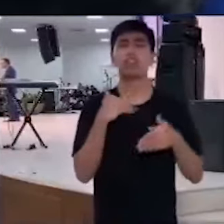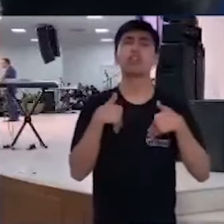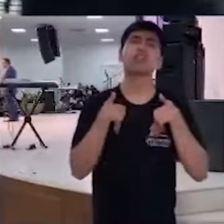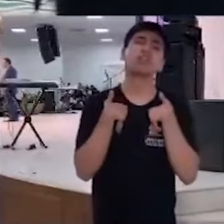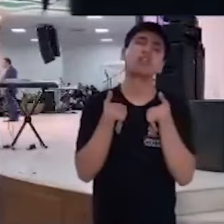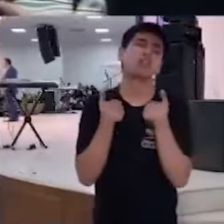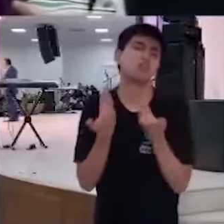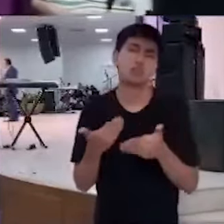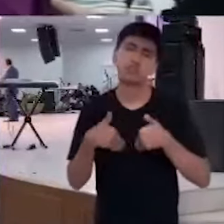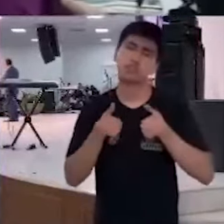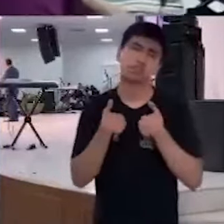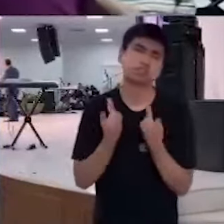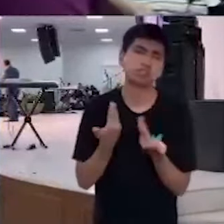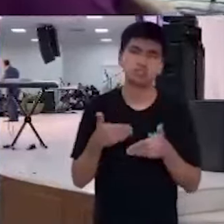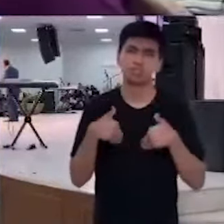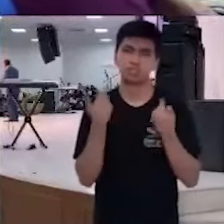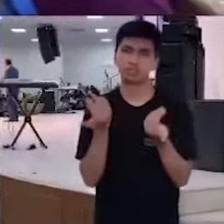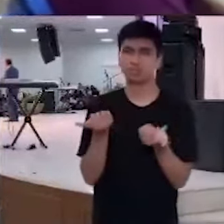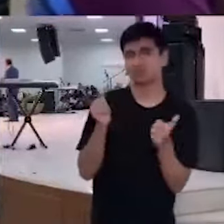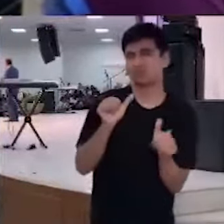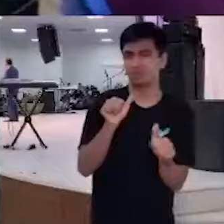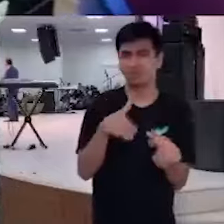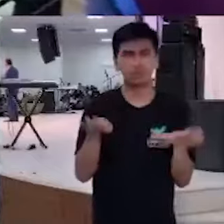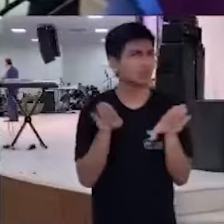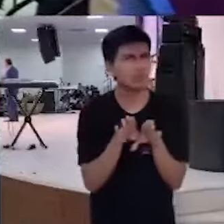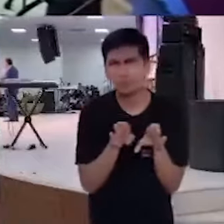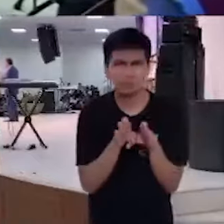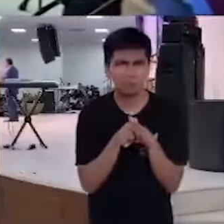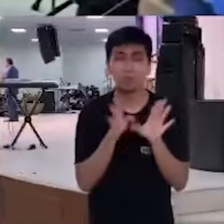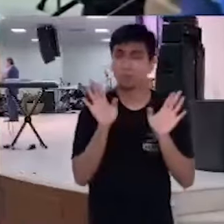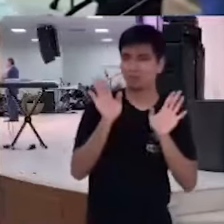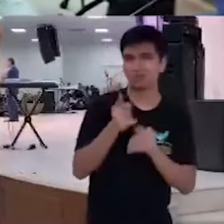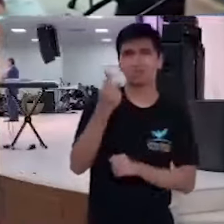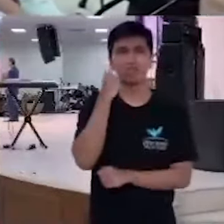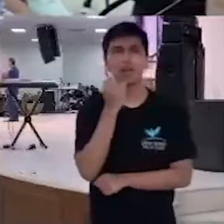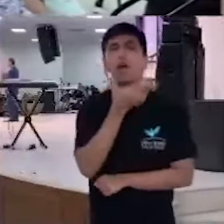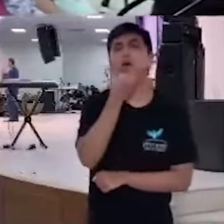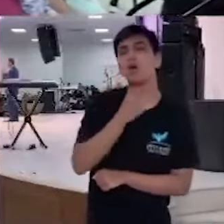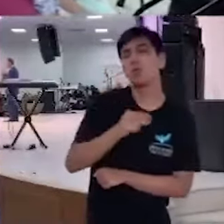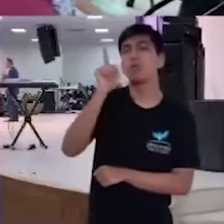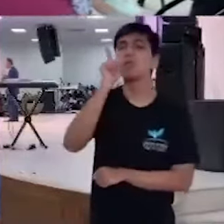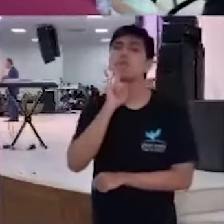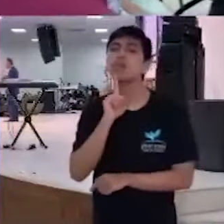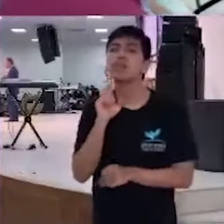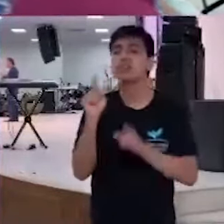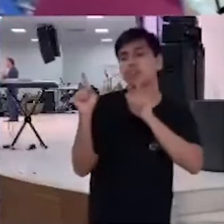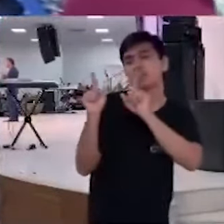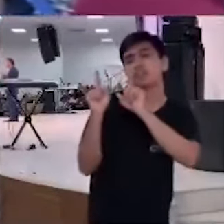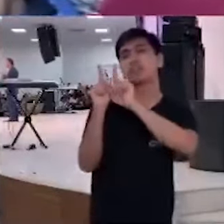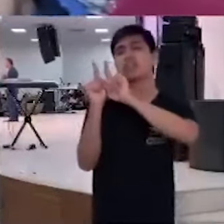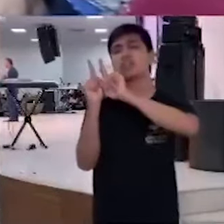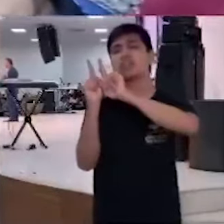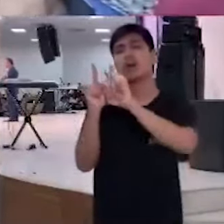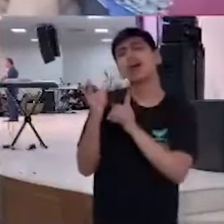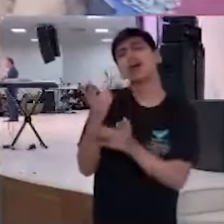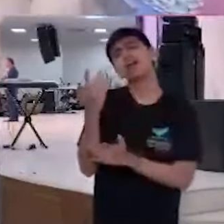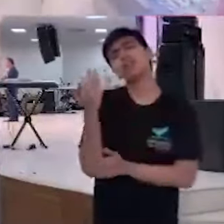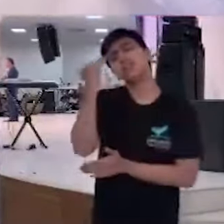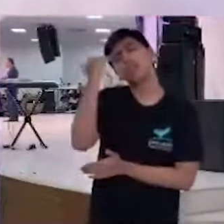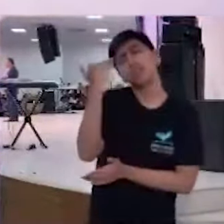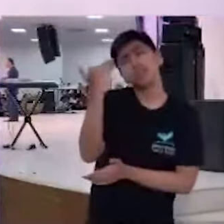mujeres, mujeres con hombres. Debemos evitar la confianza